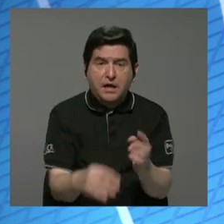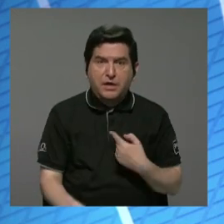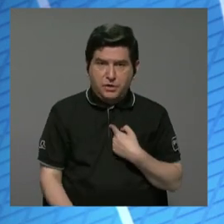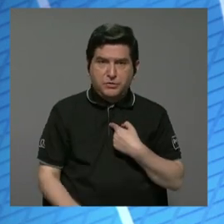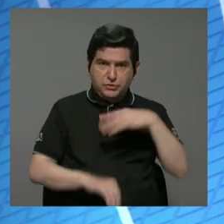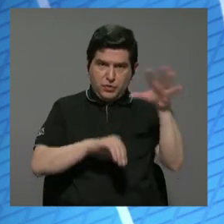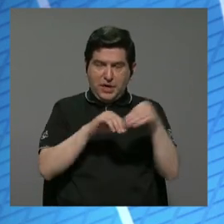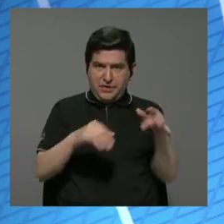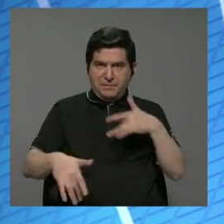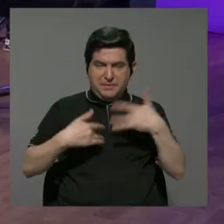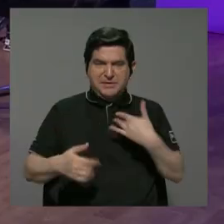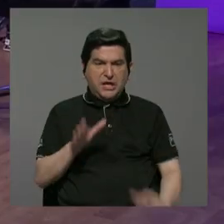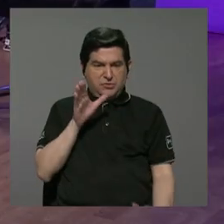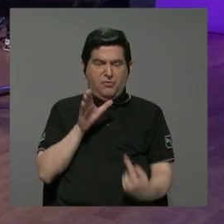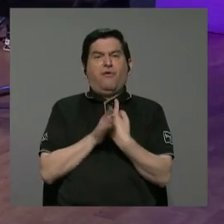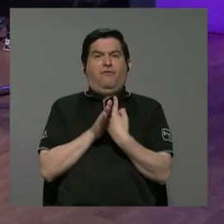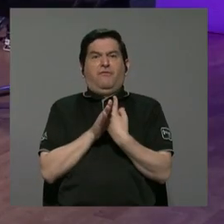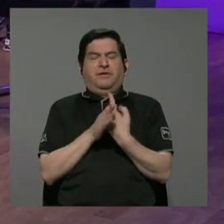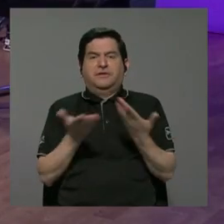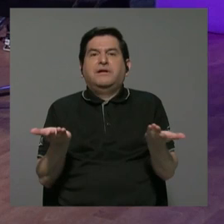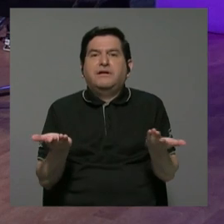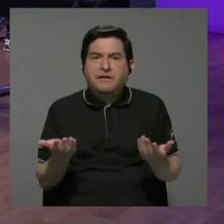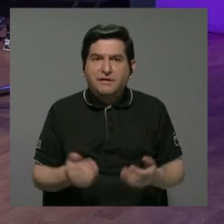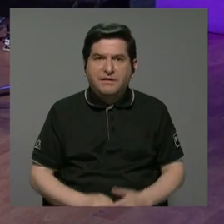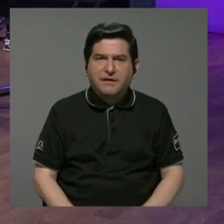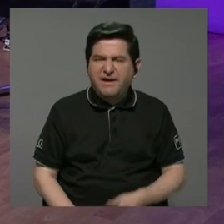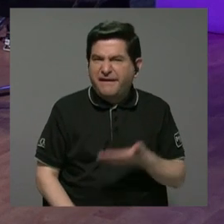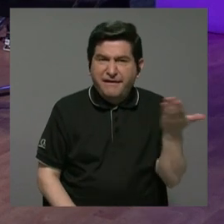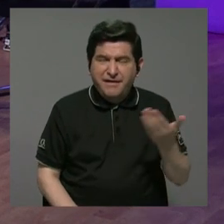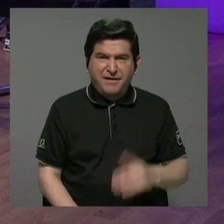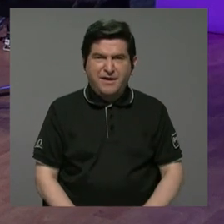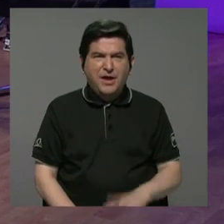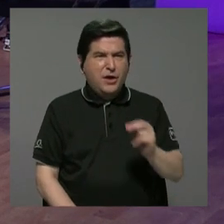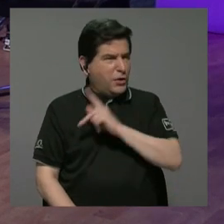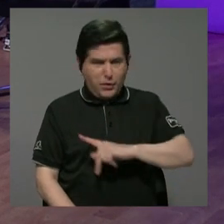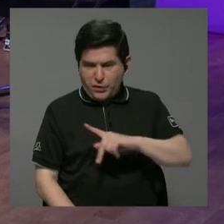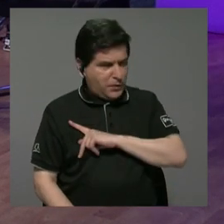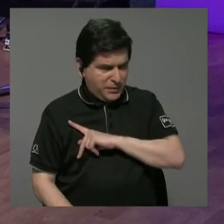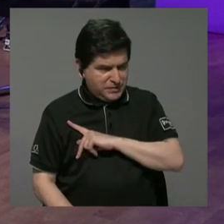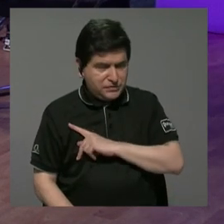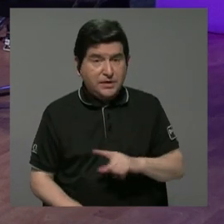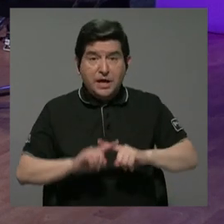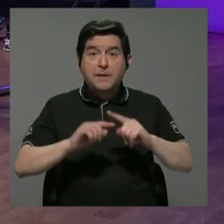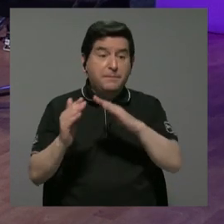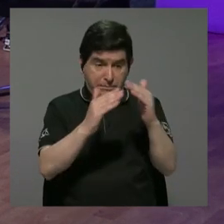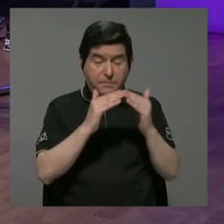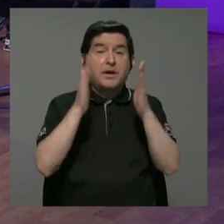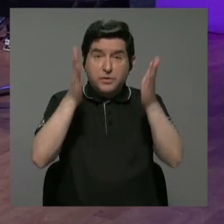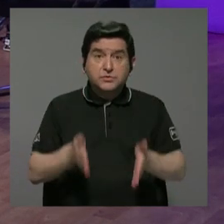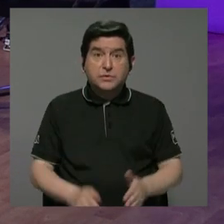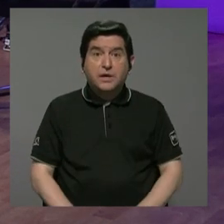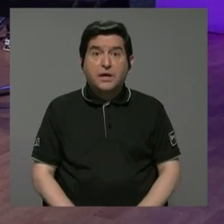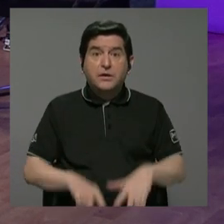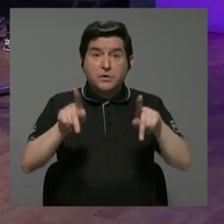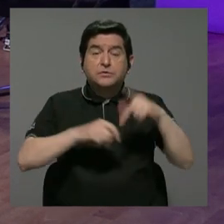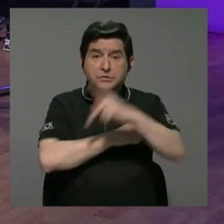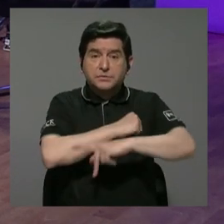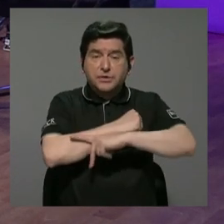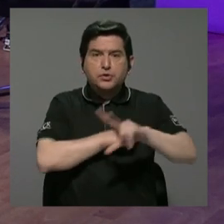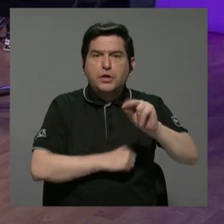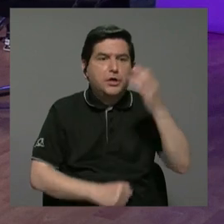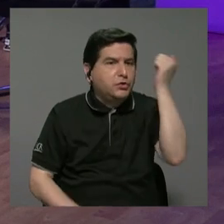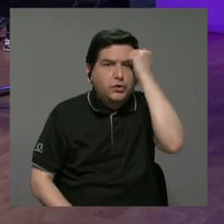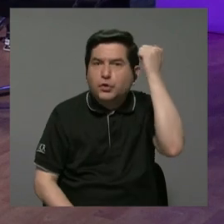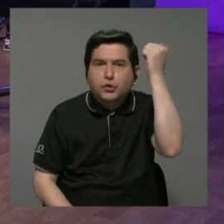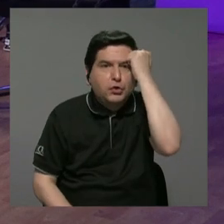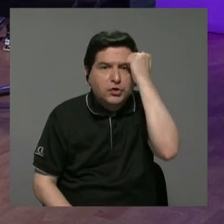además me siento como ofendida, ¿verdad? En el sentido de que no ofendida en lo personal, sino también al resto de la ciudadanía. O sea, es que las personas en este país tampoco es que somos